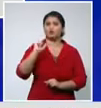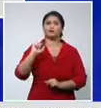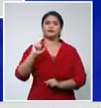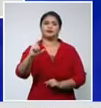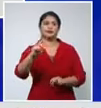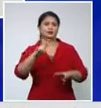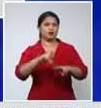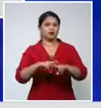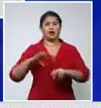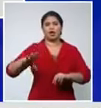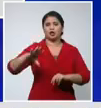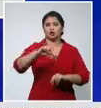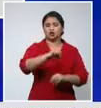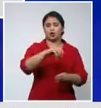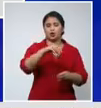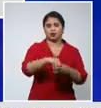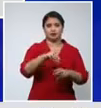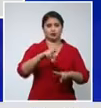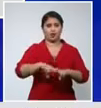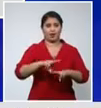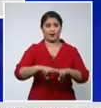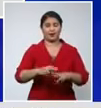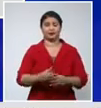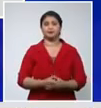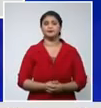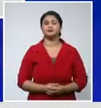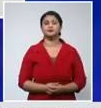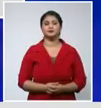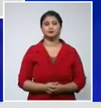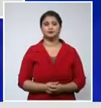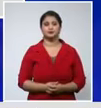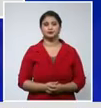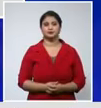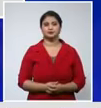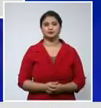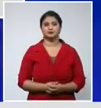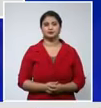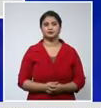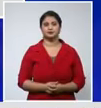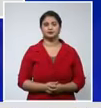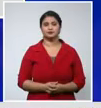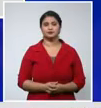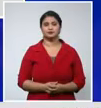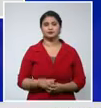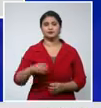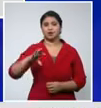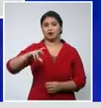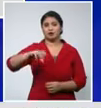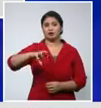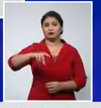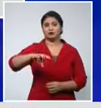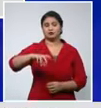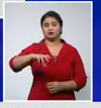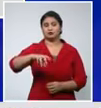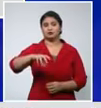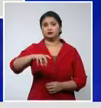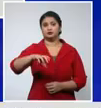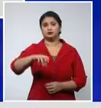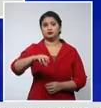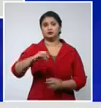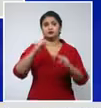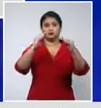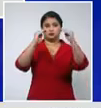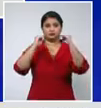todos estos de la provincia de La Habana. Después viene Pinar del Río. Y ya después los últimos 4, también